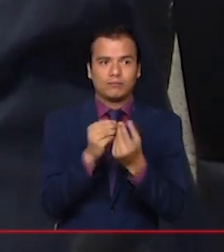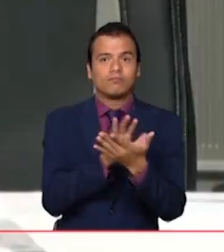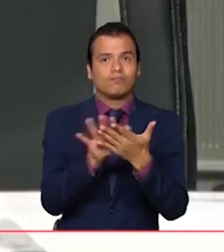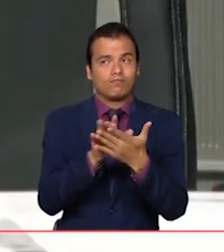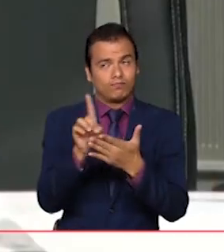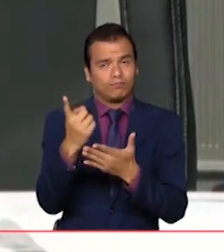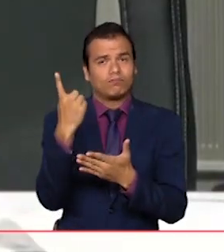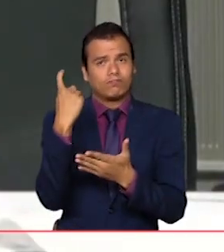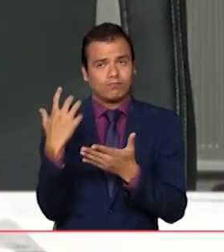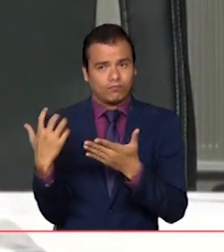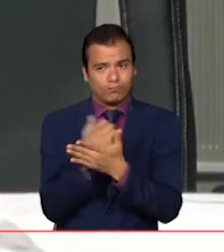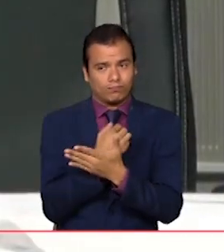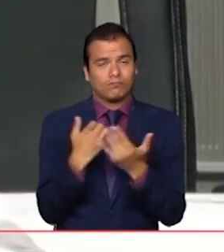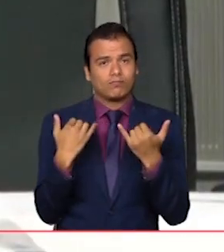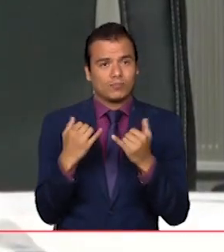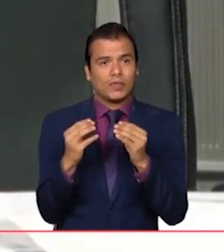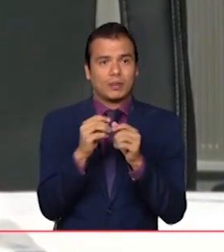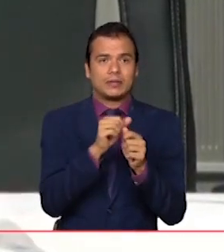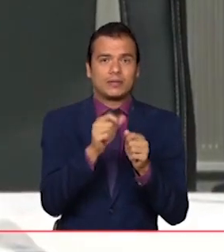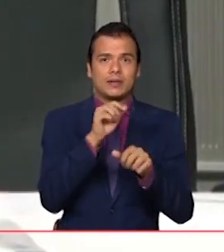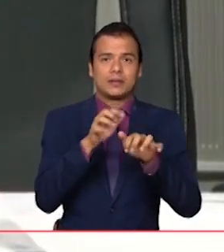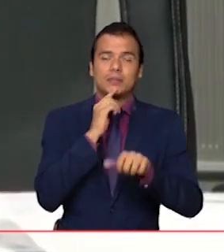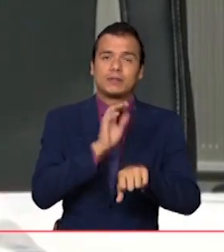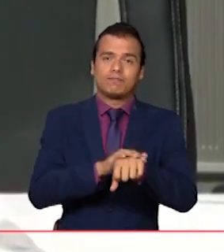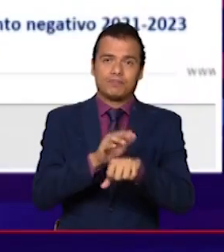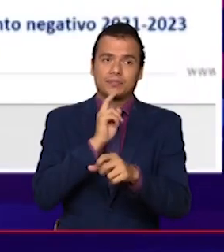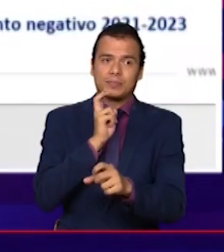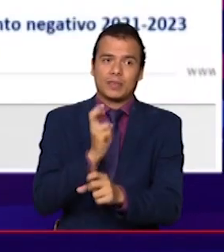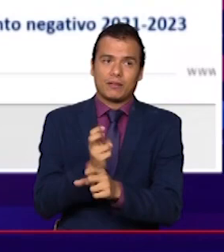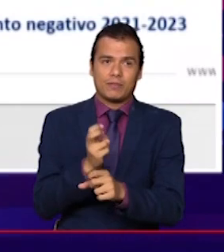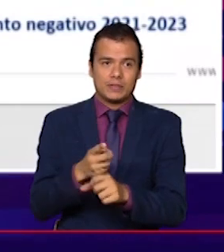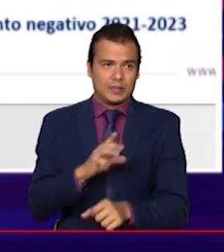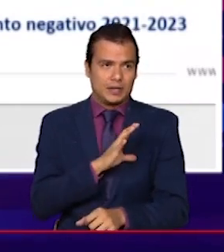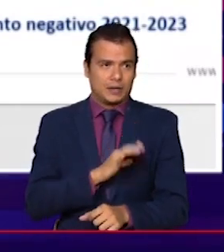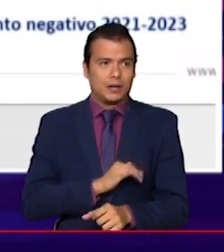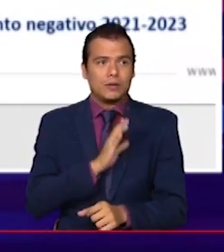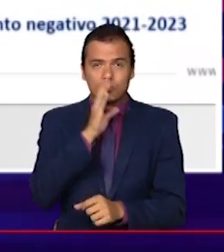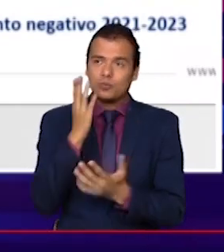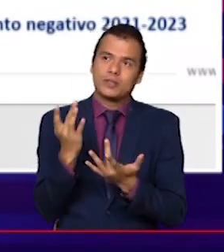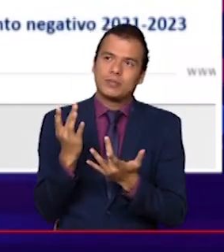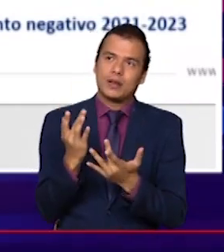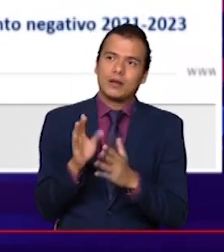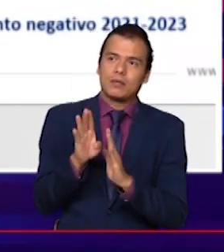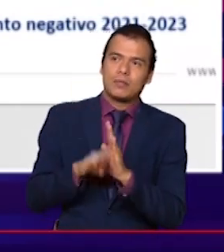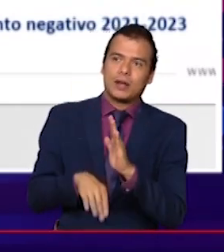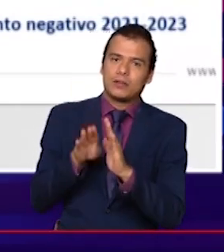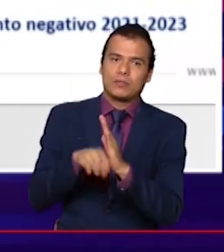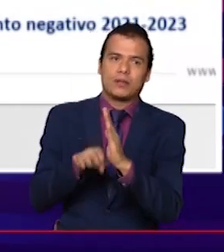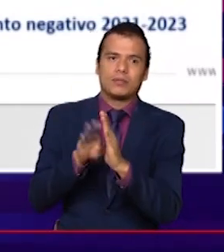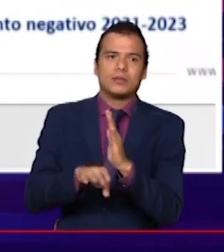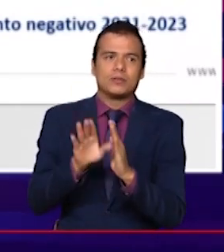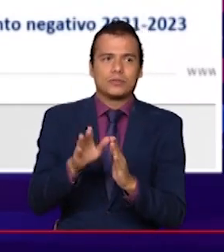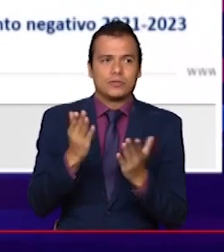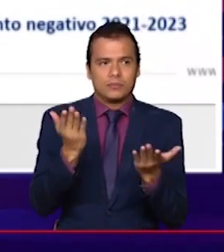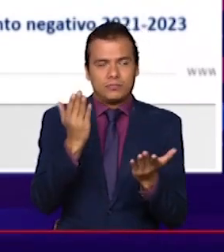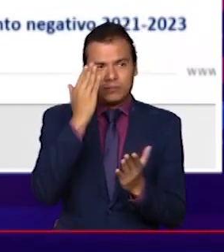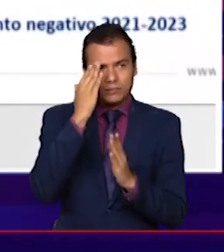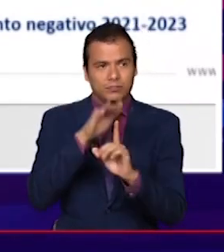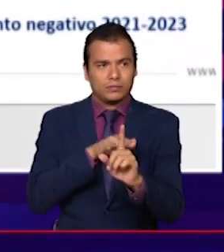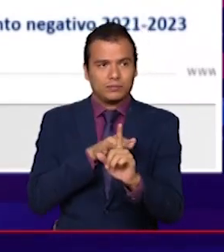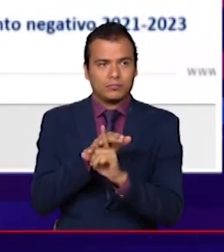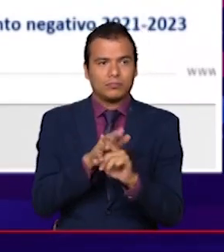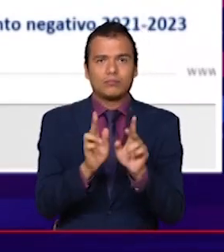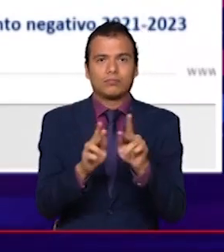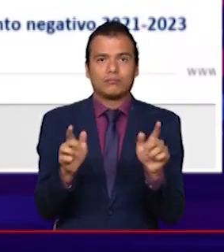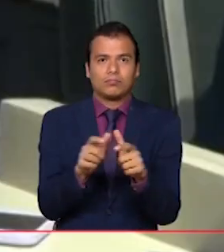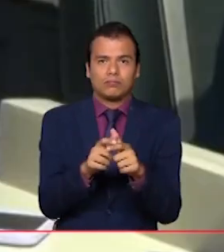por Hacienda durante la sesión. En Cali nos hemos acostumbrado a los papayazos y eso ha destruido la cultura de